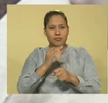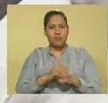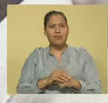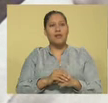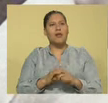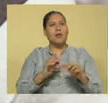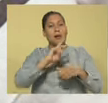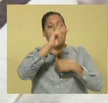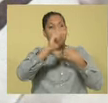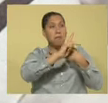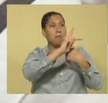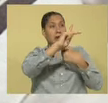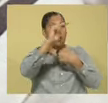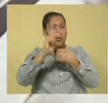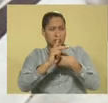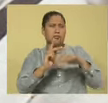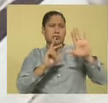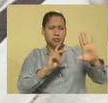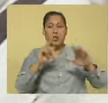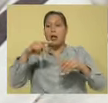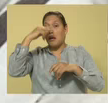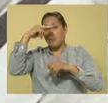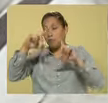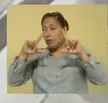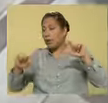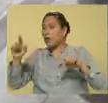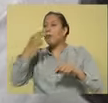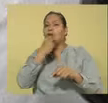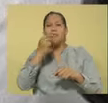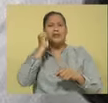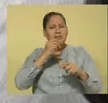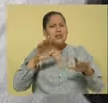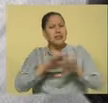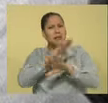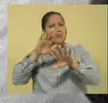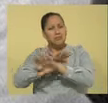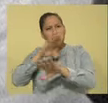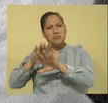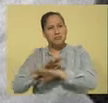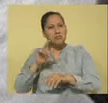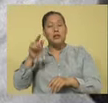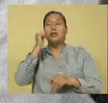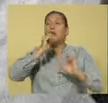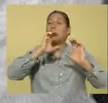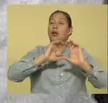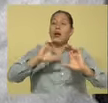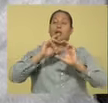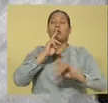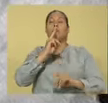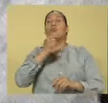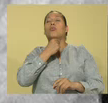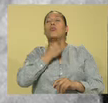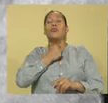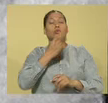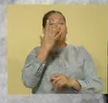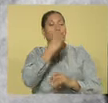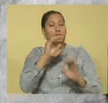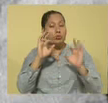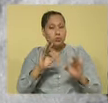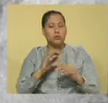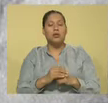muchos países, no solamente de México. Era tan versátil, cantaba con una voz